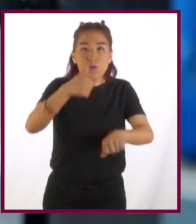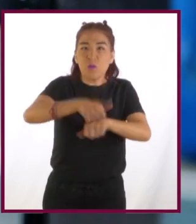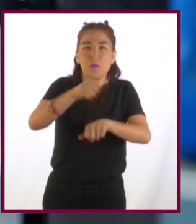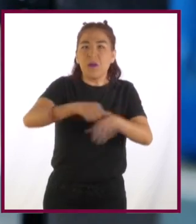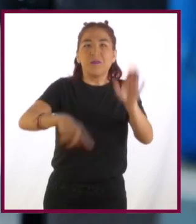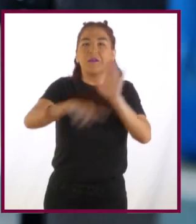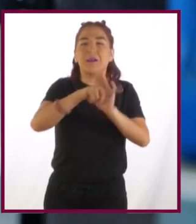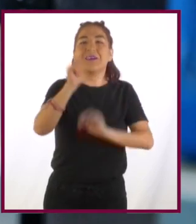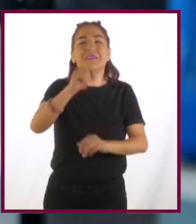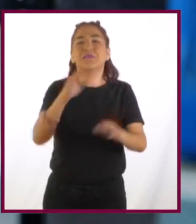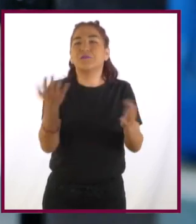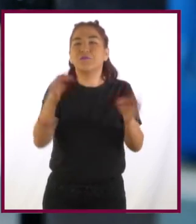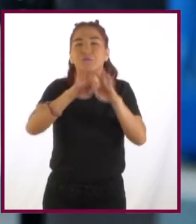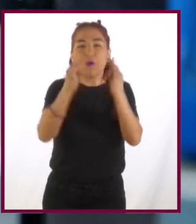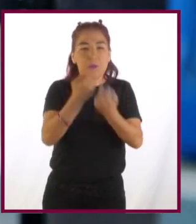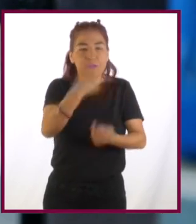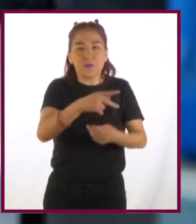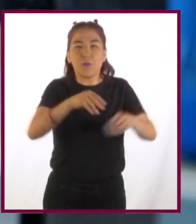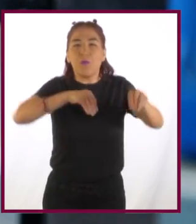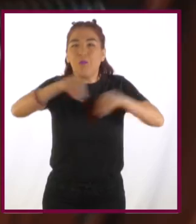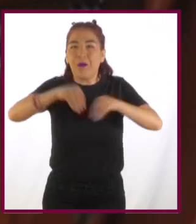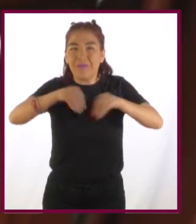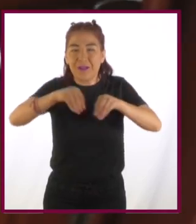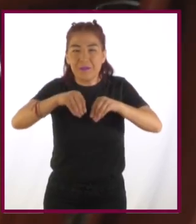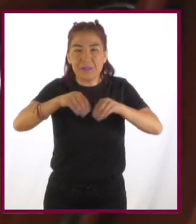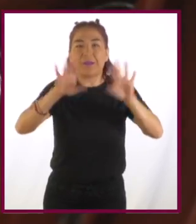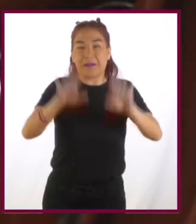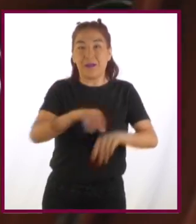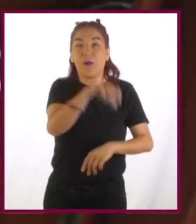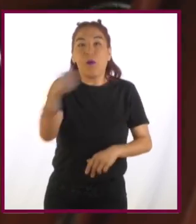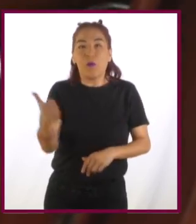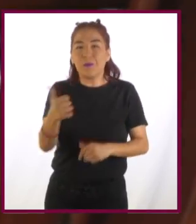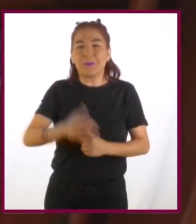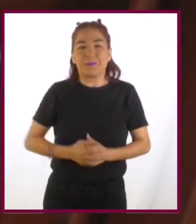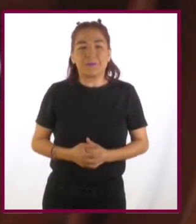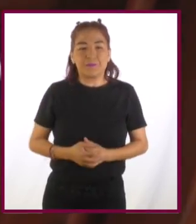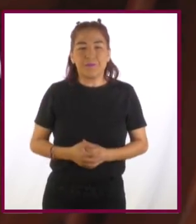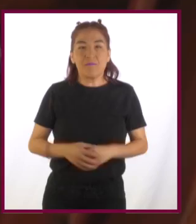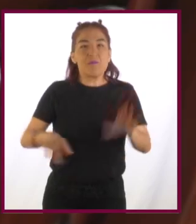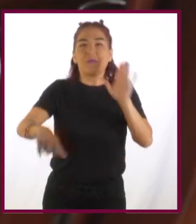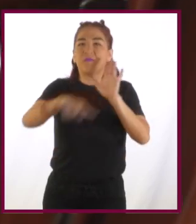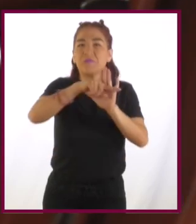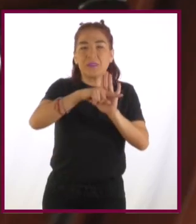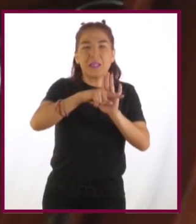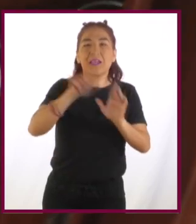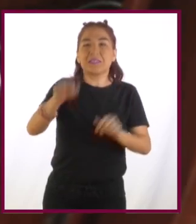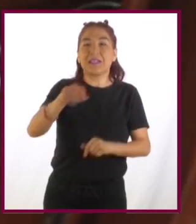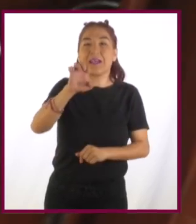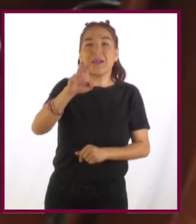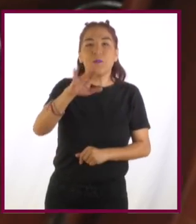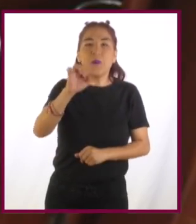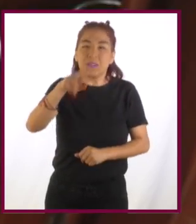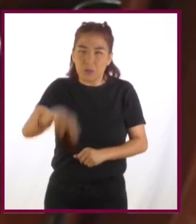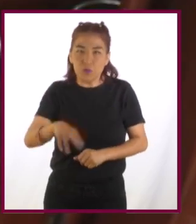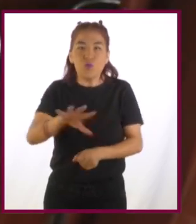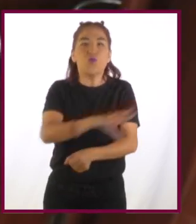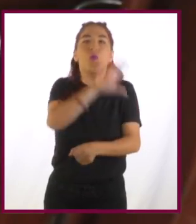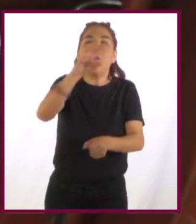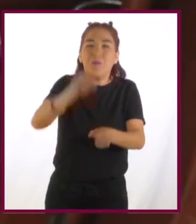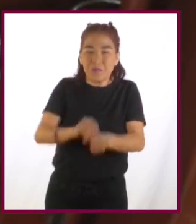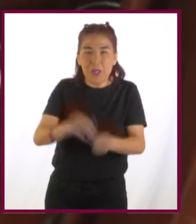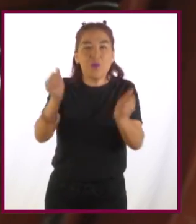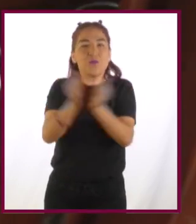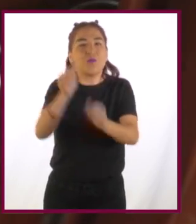donde el signo no está, solo hablamos de magnitudes. Cuando usamos el signo es una relación, es una ecuación